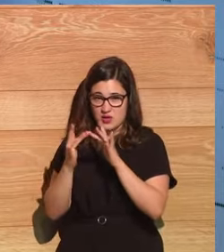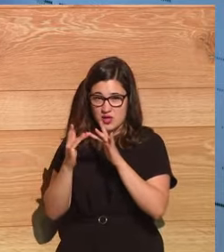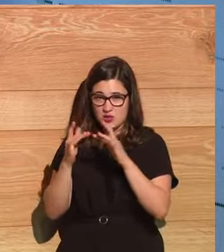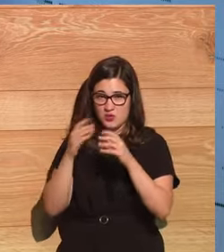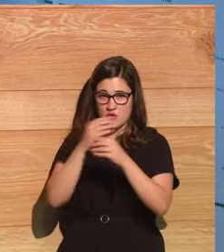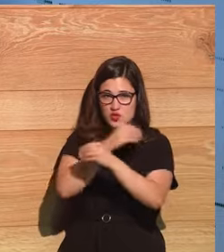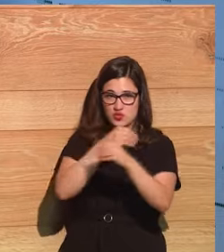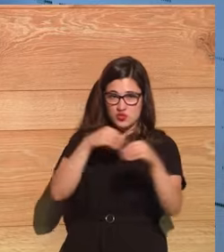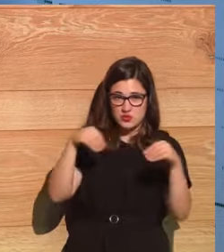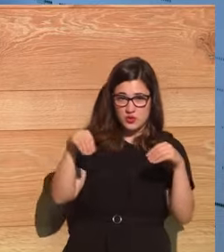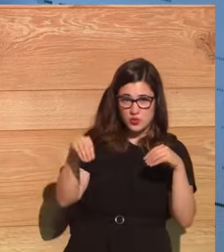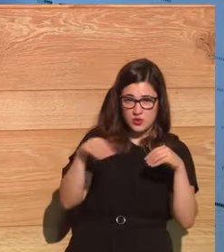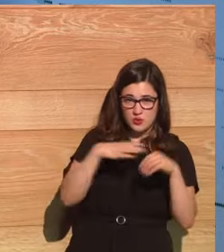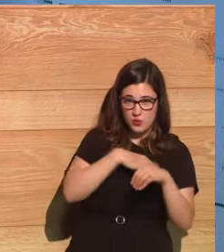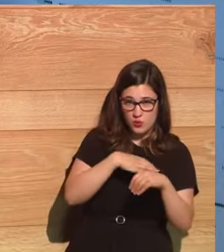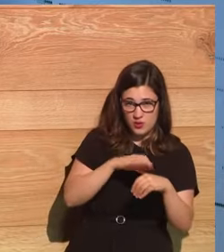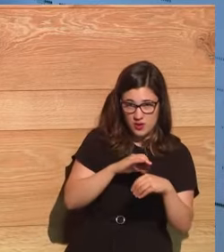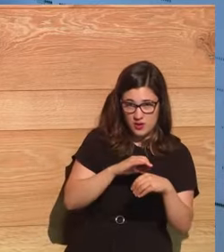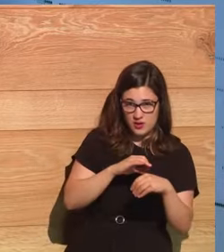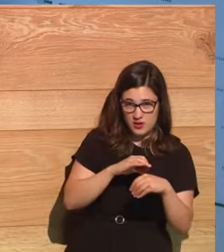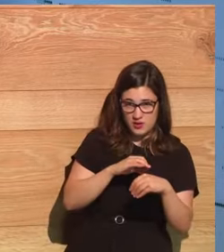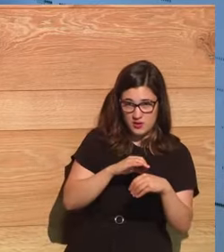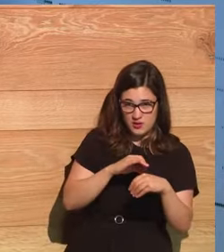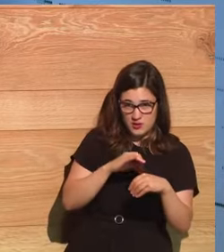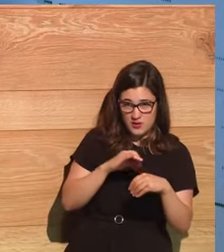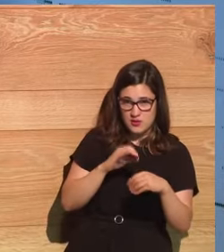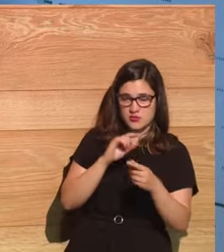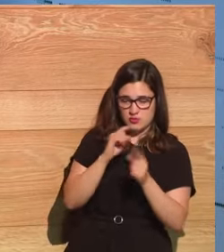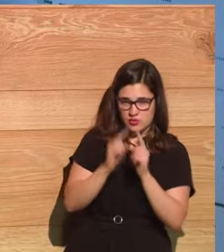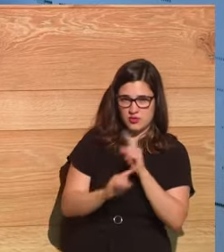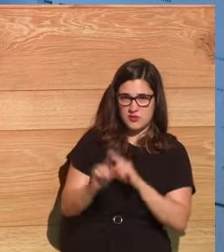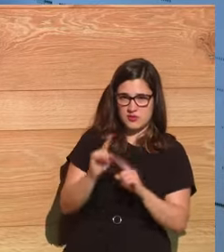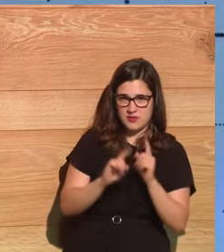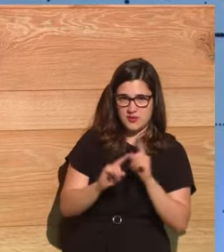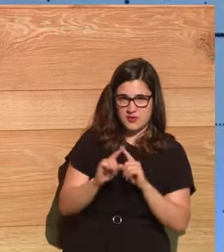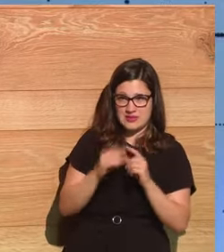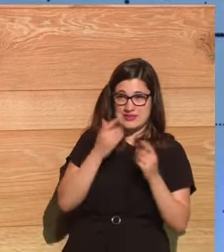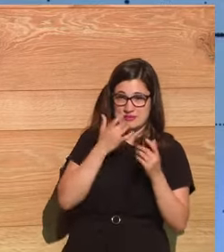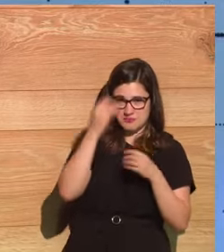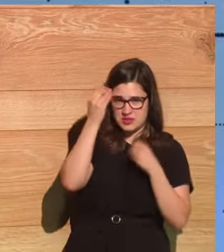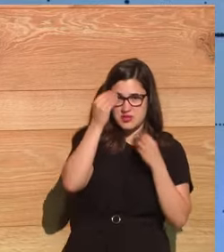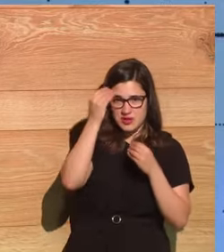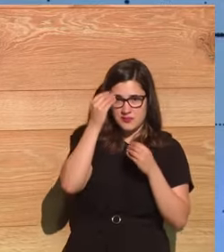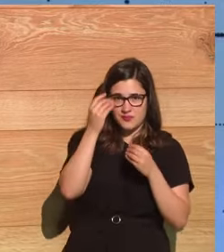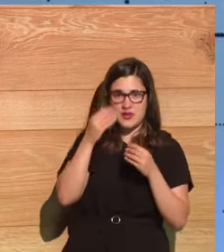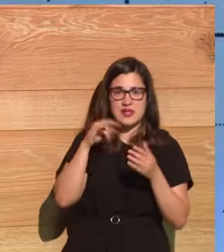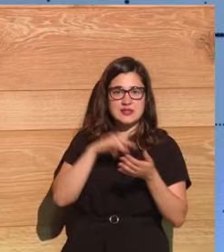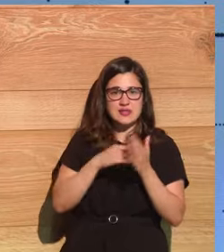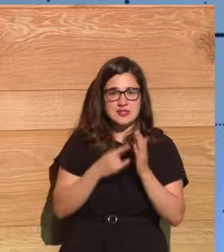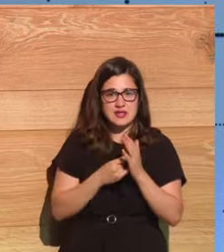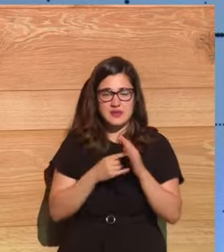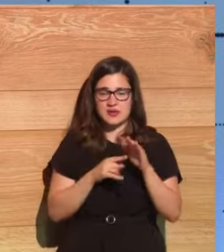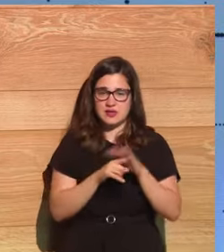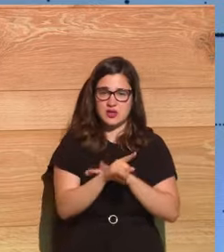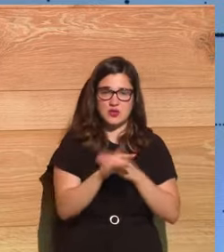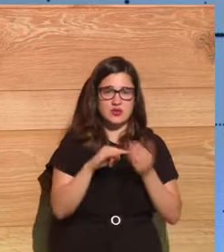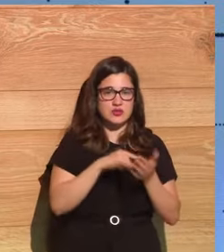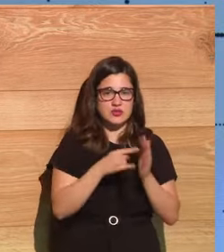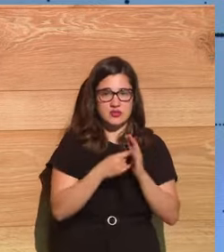contacto. Todo nuestro sistema nervioso, todo nuestro sistema de desarrollo cognitivo, todos nuestros